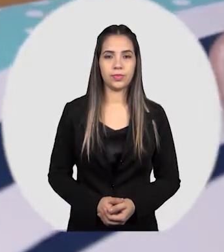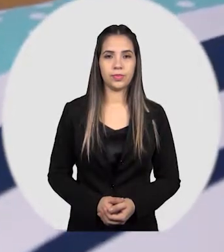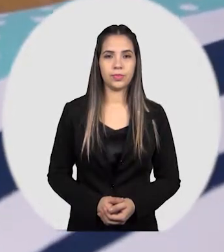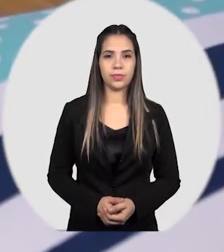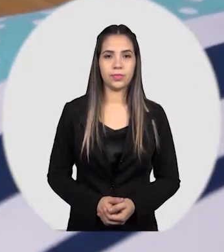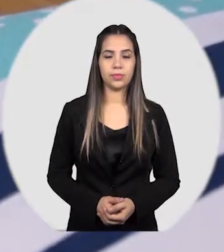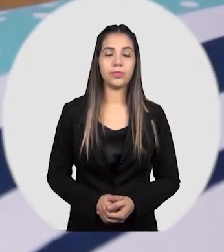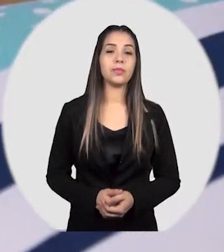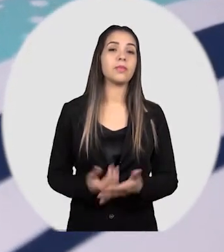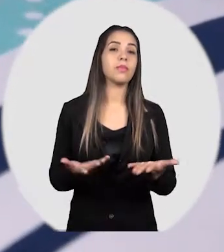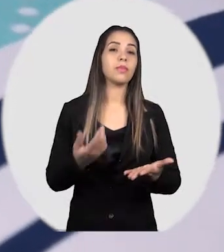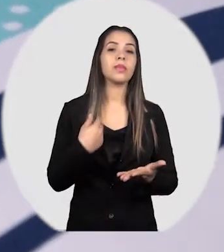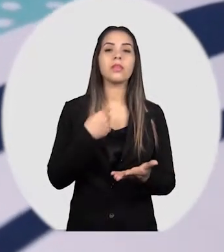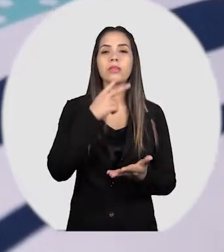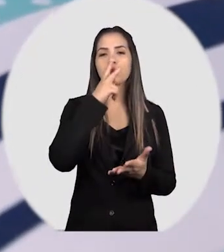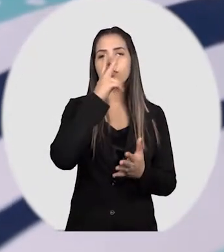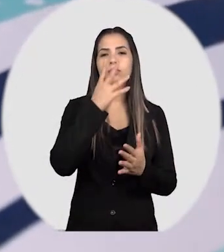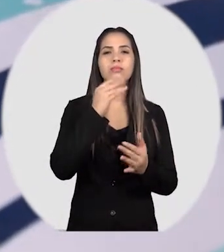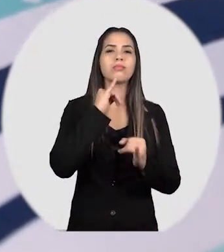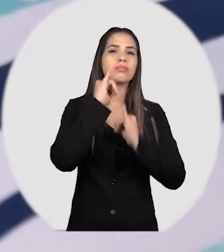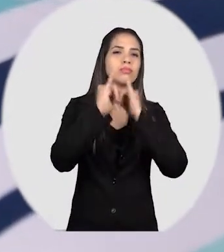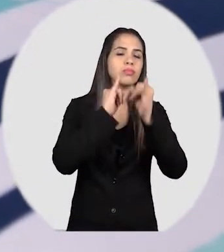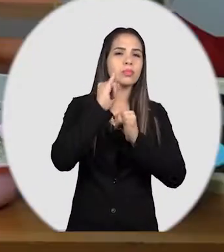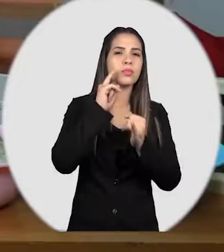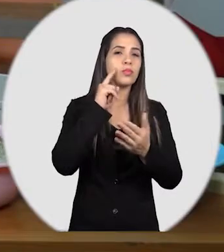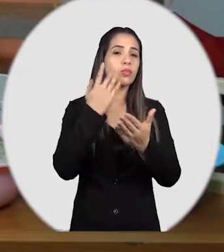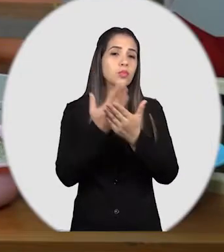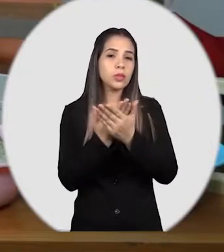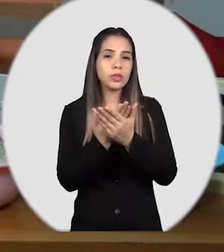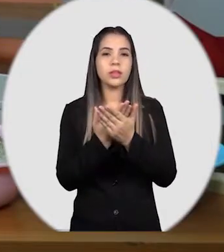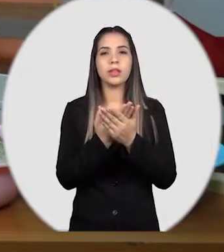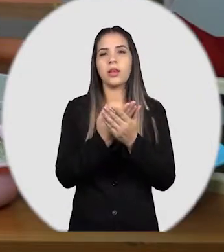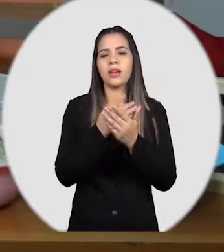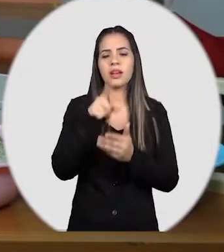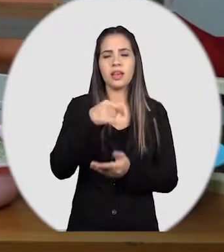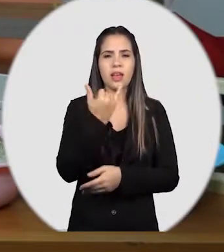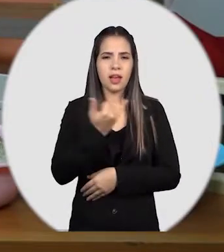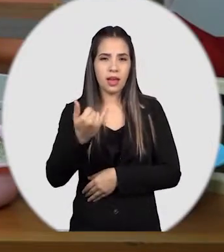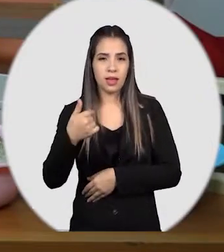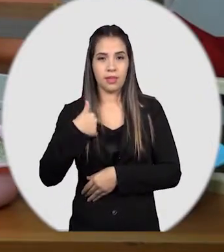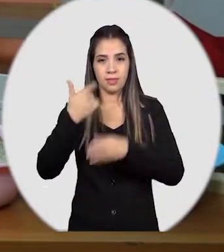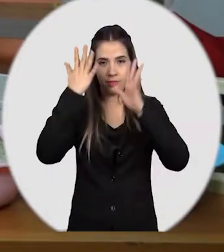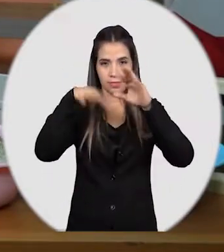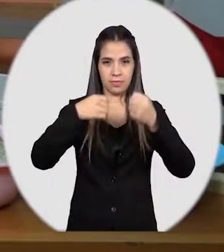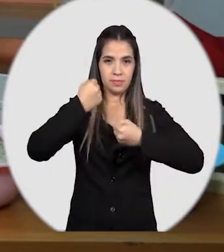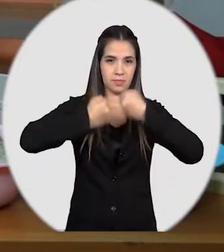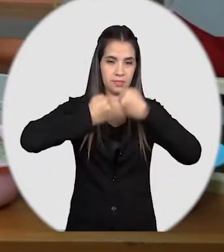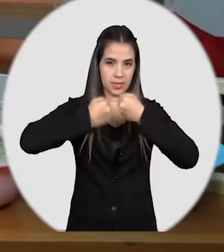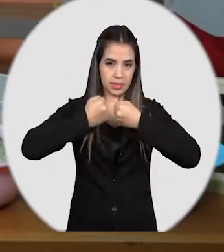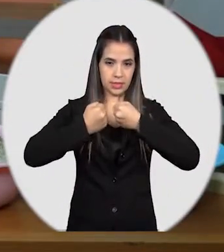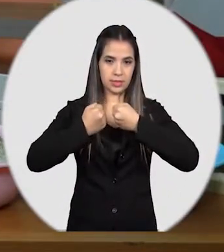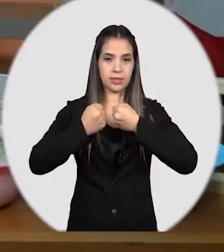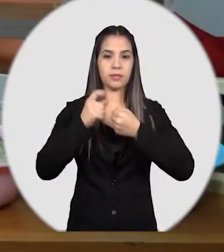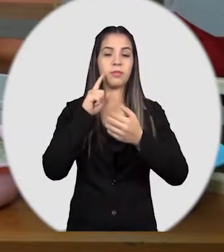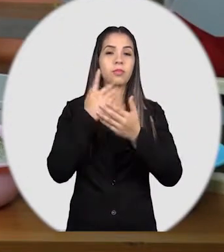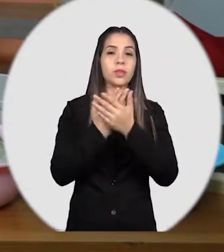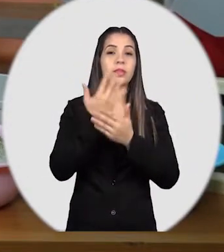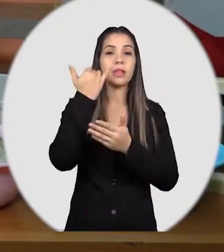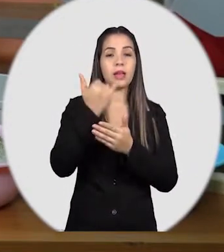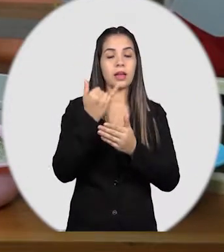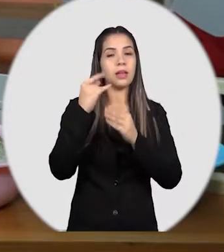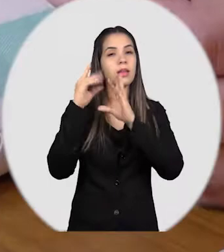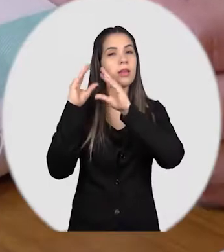Quiero compartir con ustedes los modelos que tenemos en Calixta Almohadas Terapéuticas. Tenemos las almohaditas anticólicos